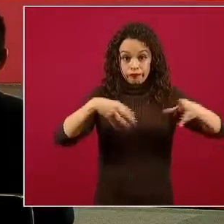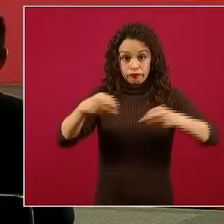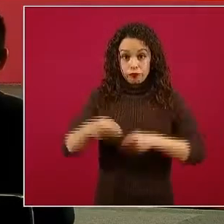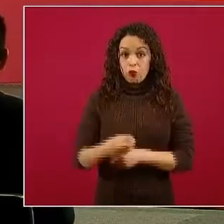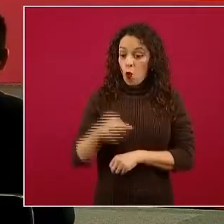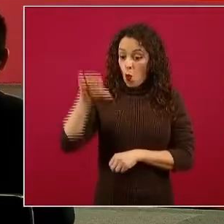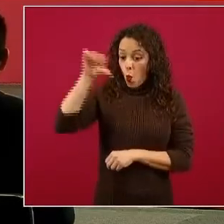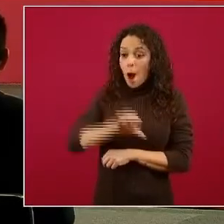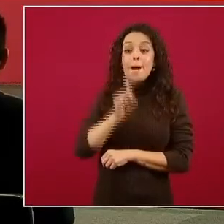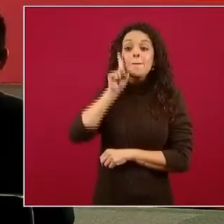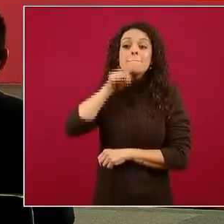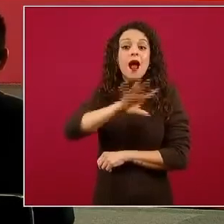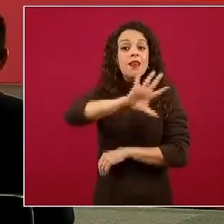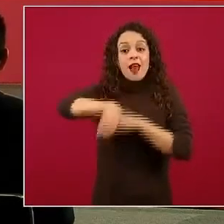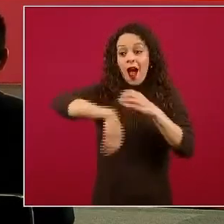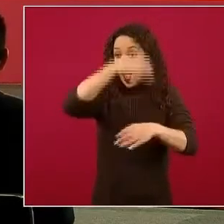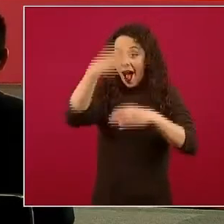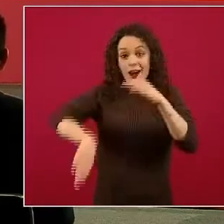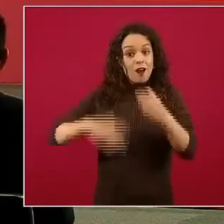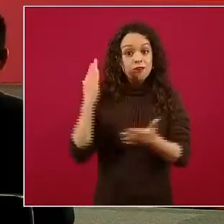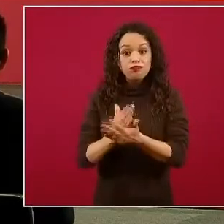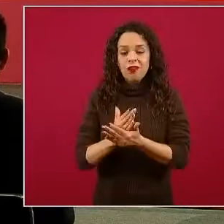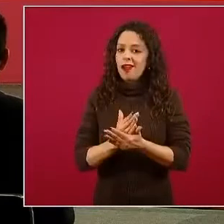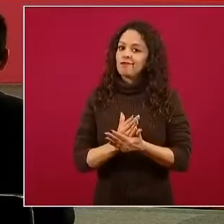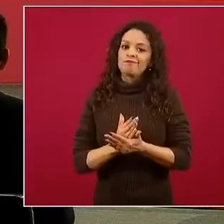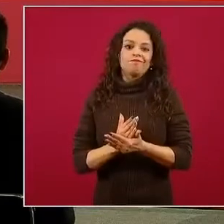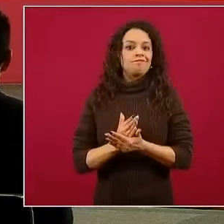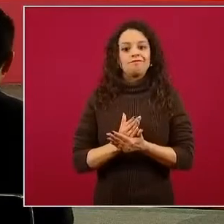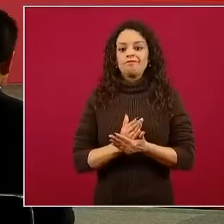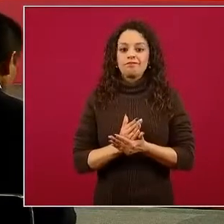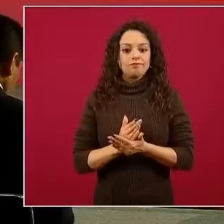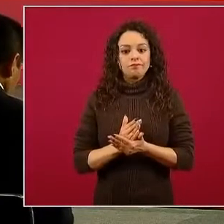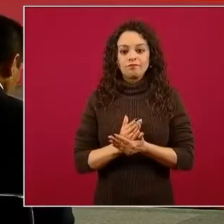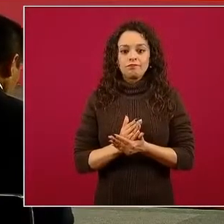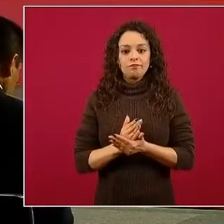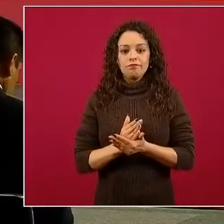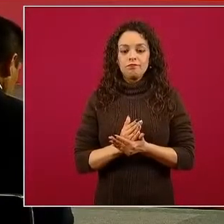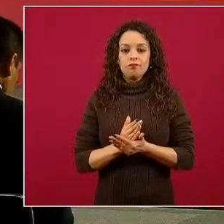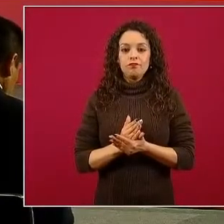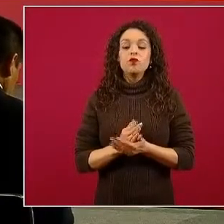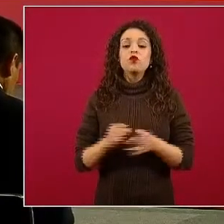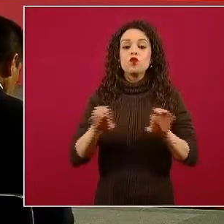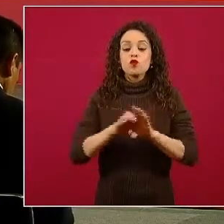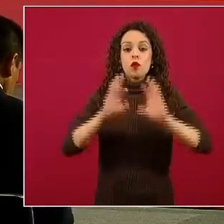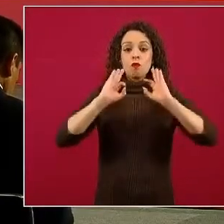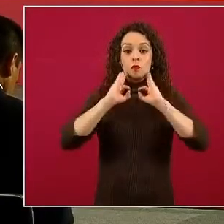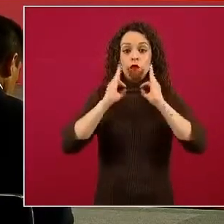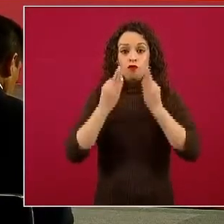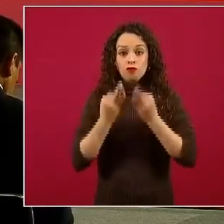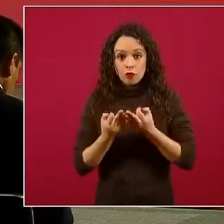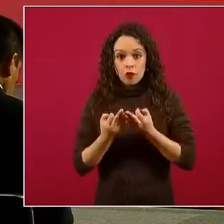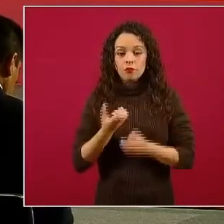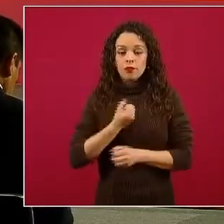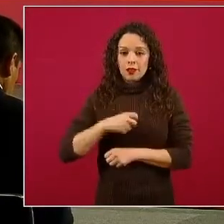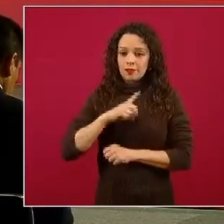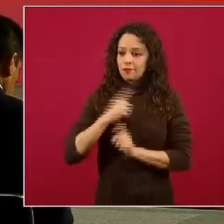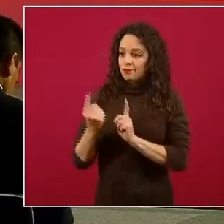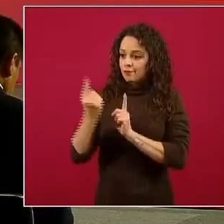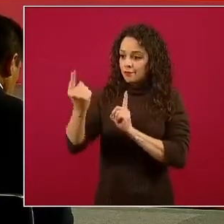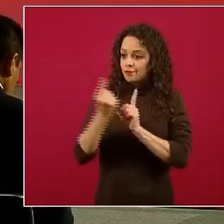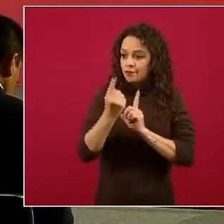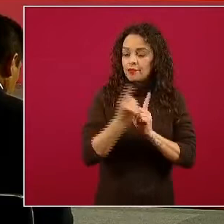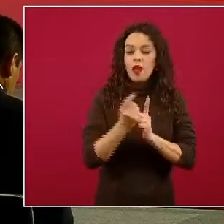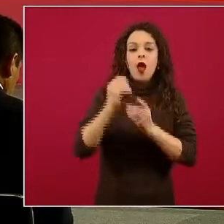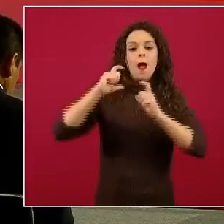otro. Los contagios empiezan a perder velocidad en la medida en que nos mantenemos lejos físicamente unos